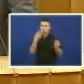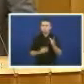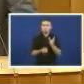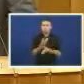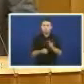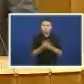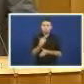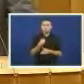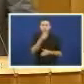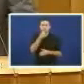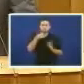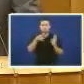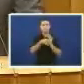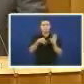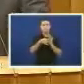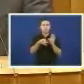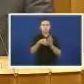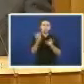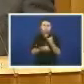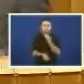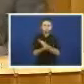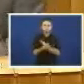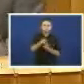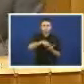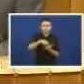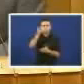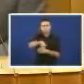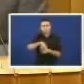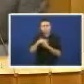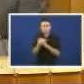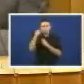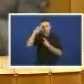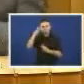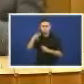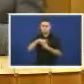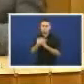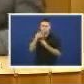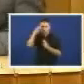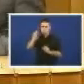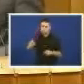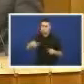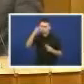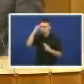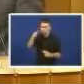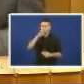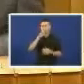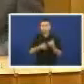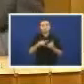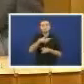de alimentos de calidade garantindo prácticas respetuosas con medio ambiente porque a crisi señorías